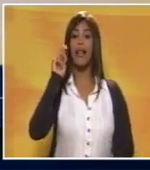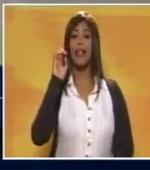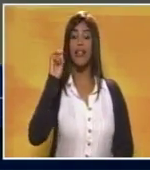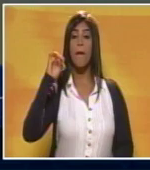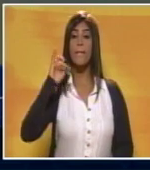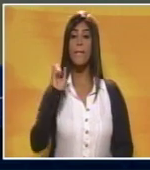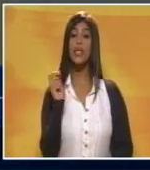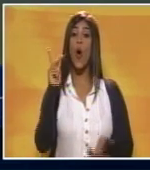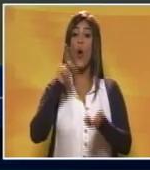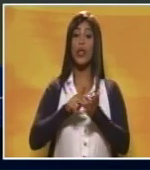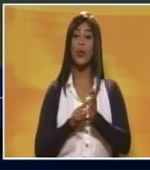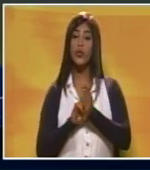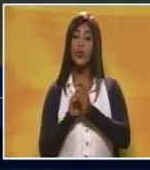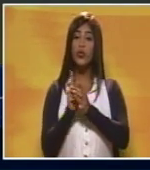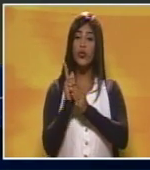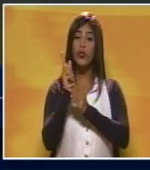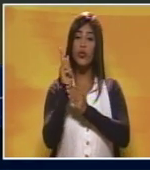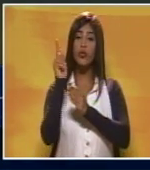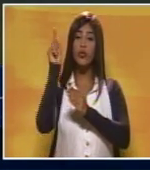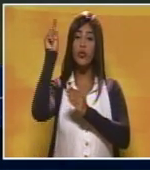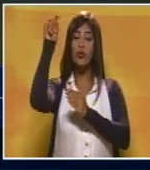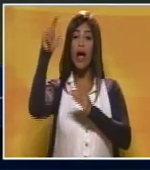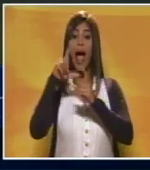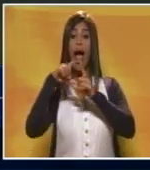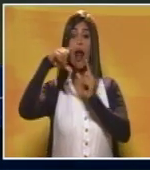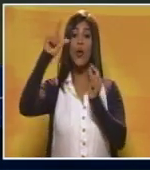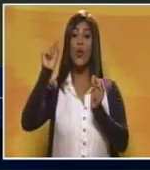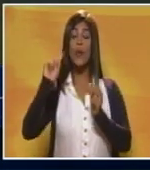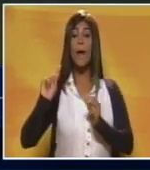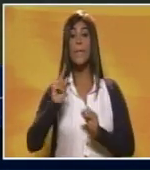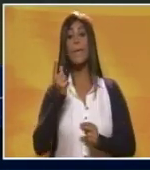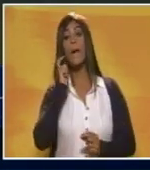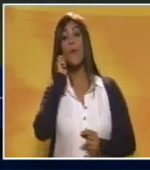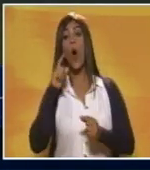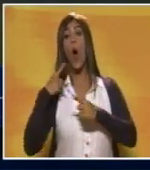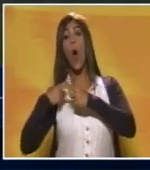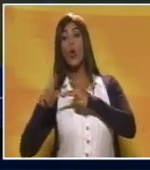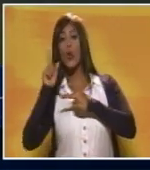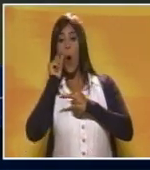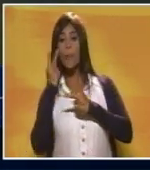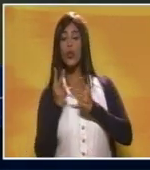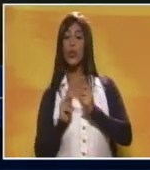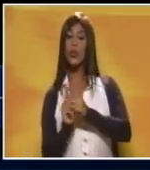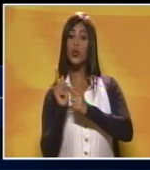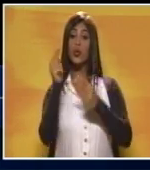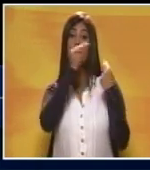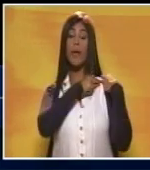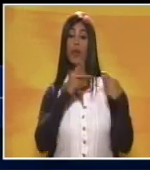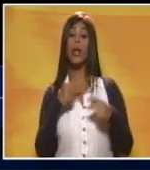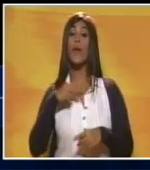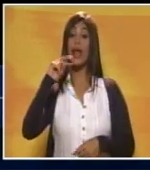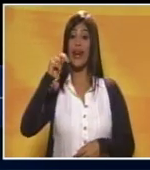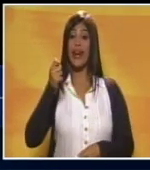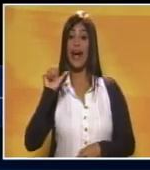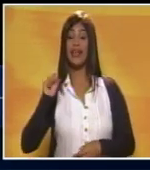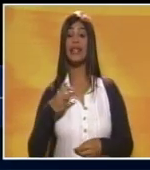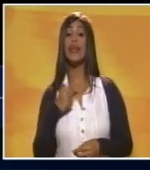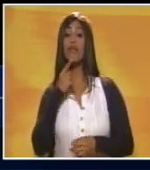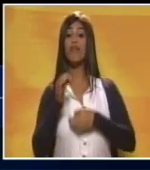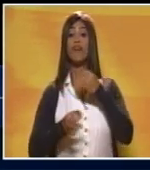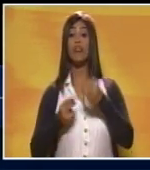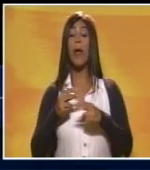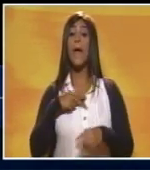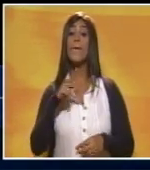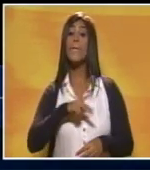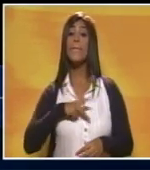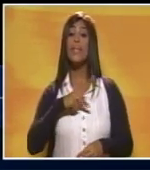en 2024, pero en esta ocasión con la primera mujer y el próximo hombre. ¡Wow! La NASA aseguró que se trata de una